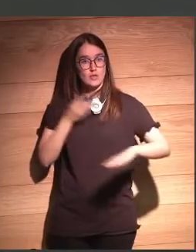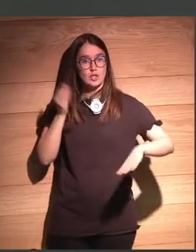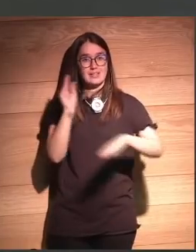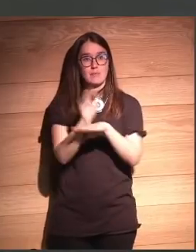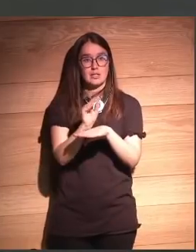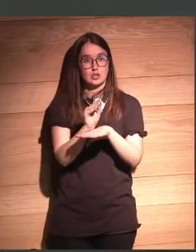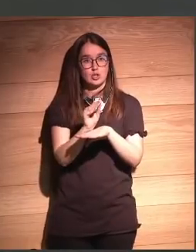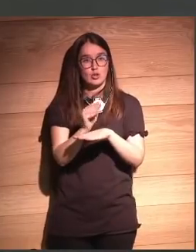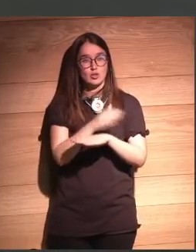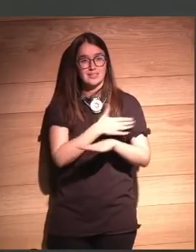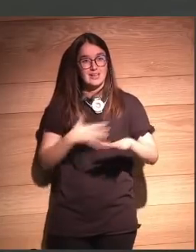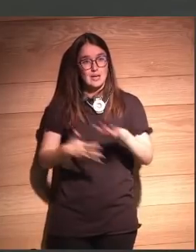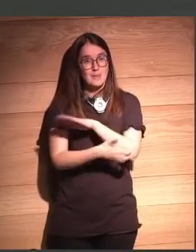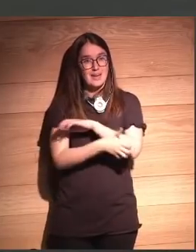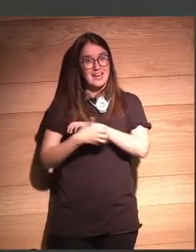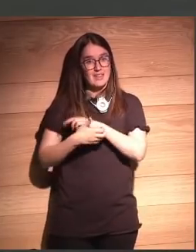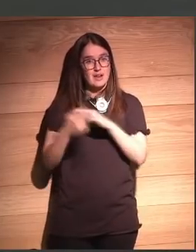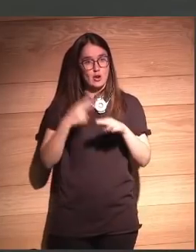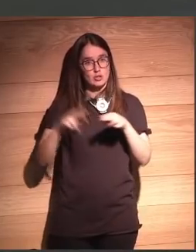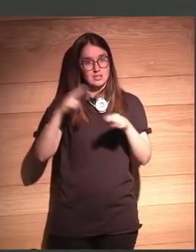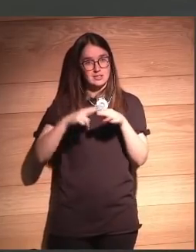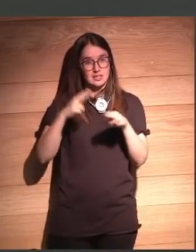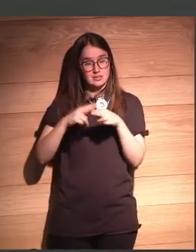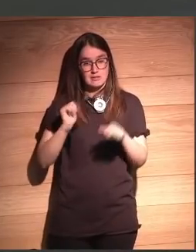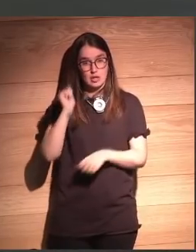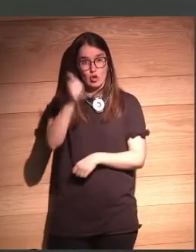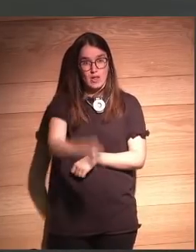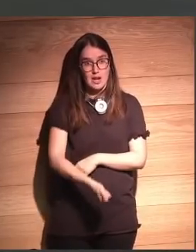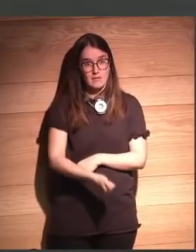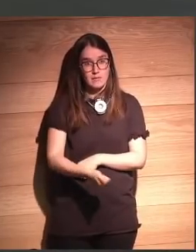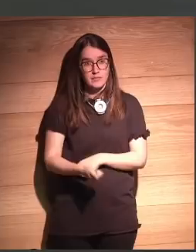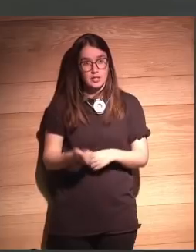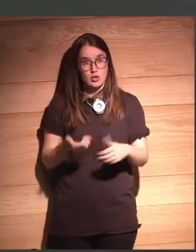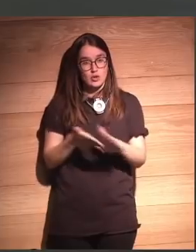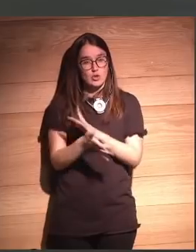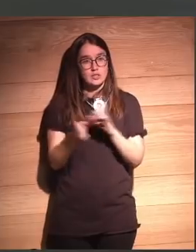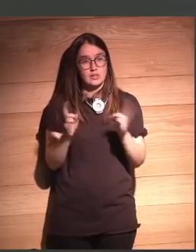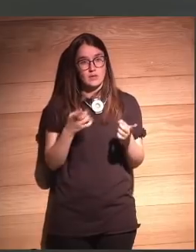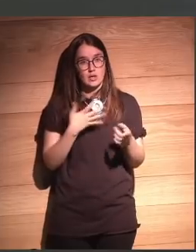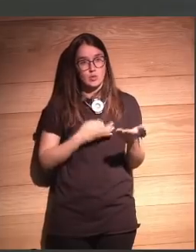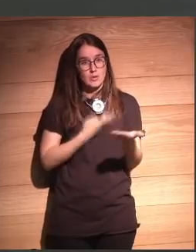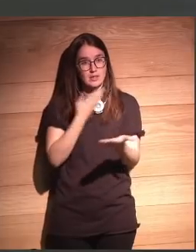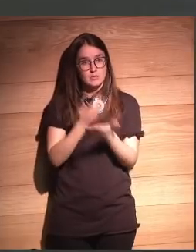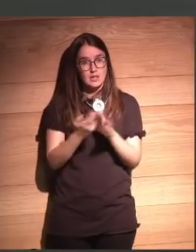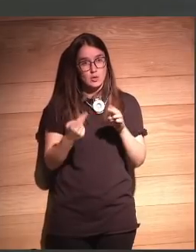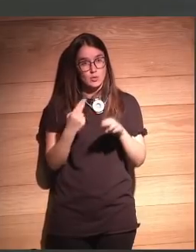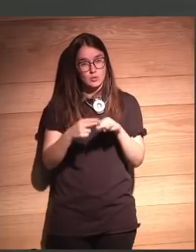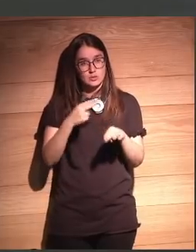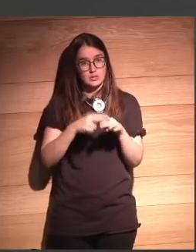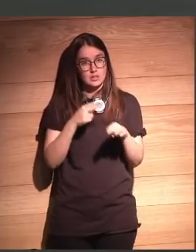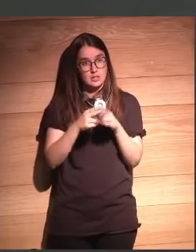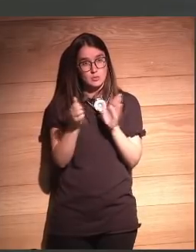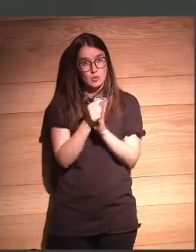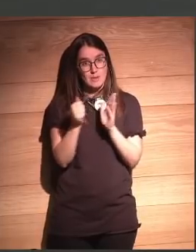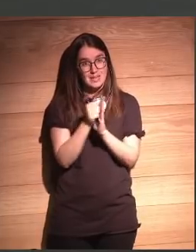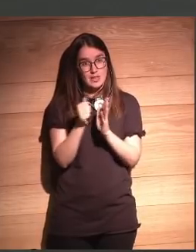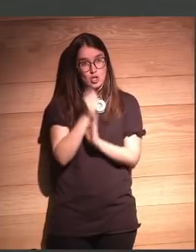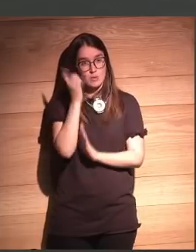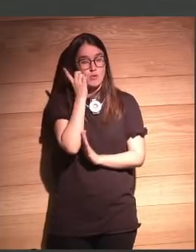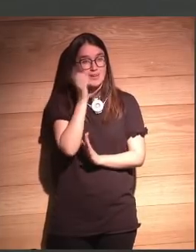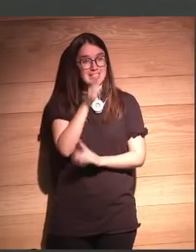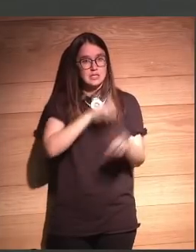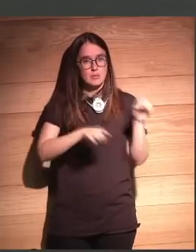inversión los que quieren precarizar a los taxistas que hemos tenido toda la vida de Dios. No es que no puedas pedir un taxi por una aplicación de móvil, ese